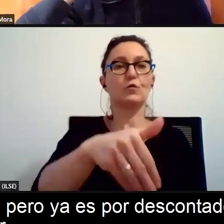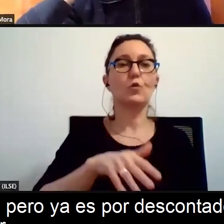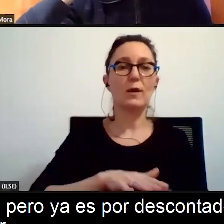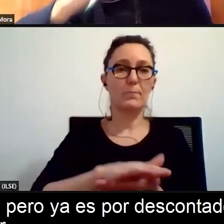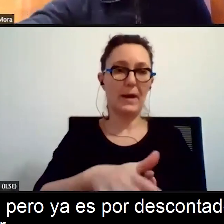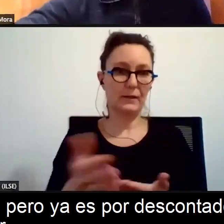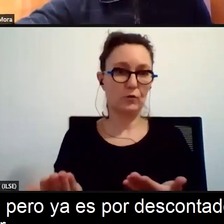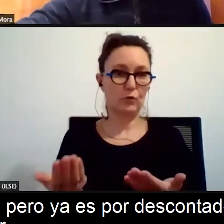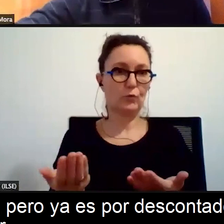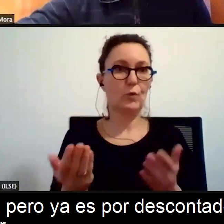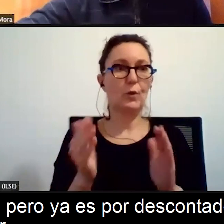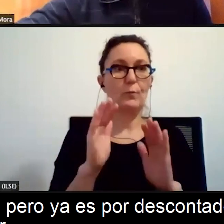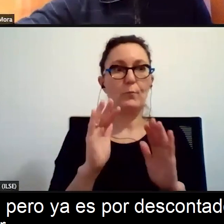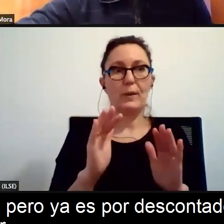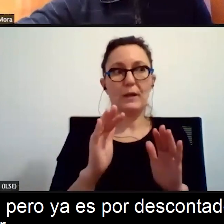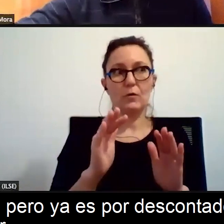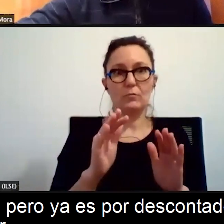descontado en este sector.